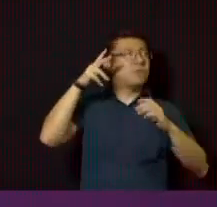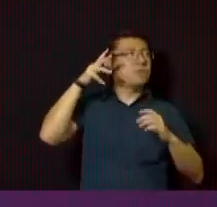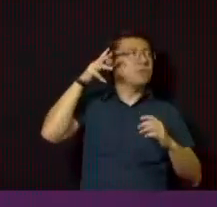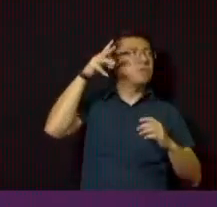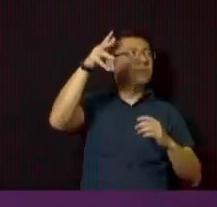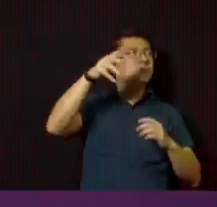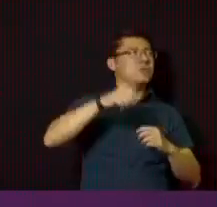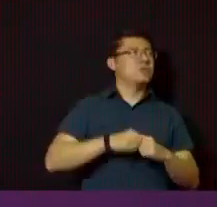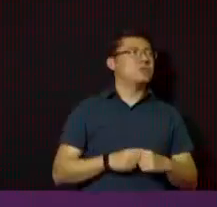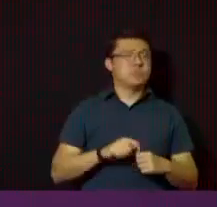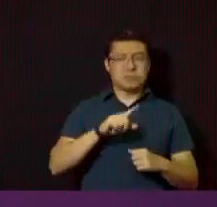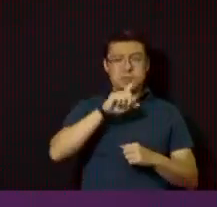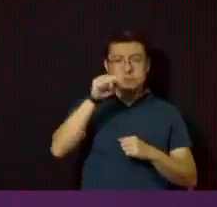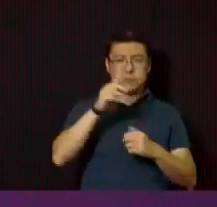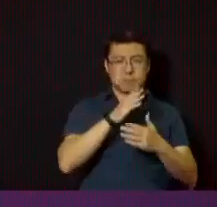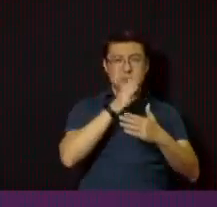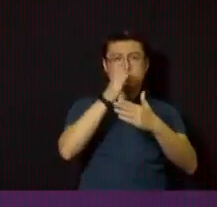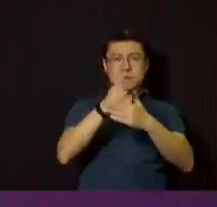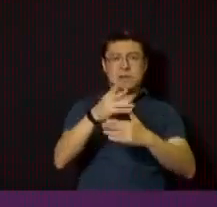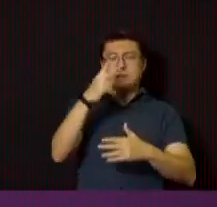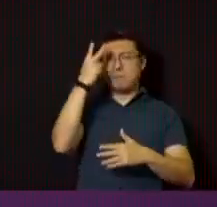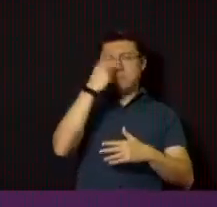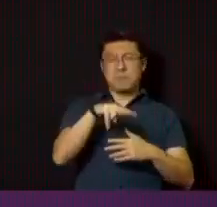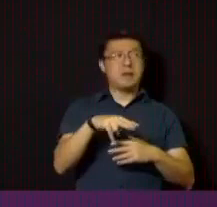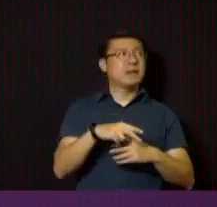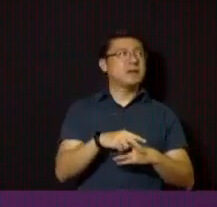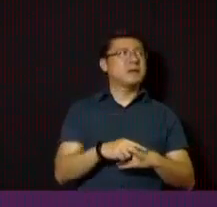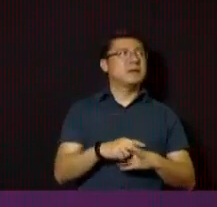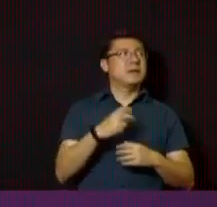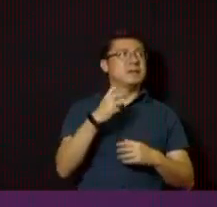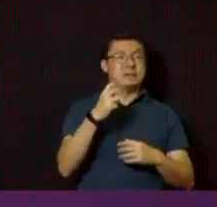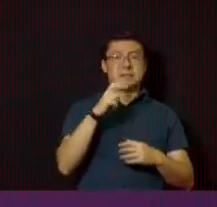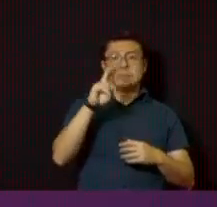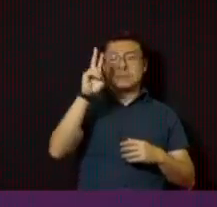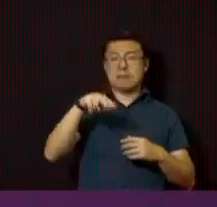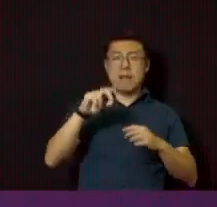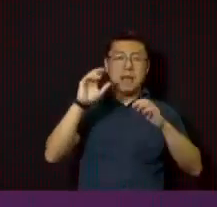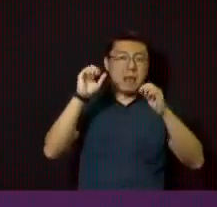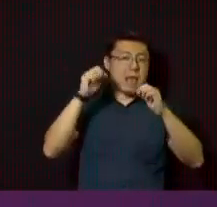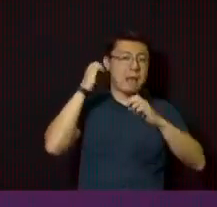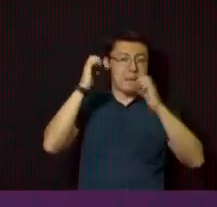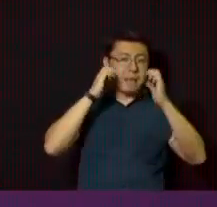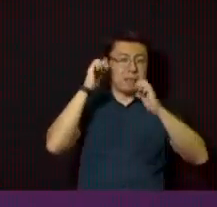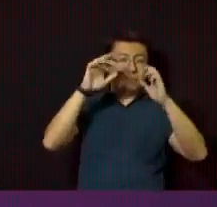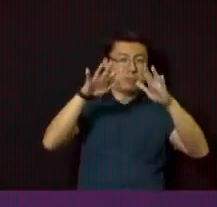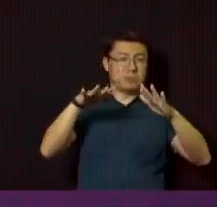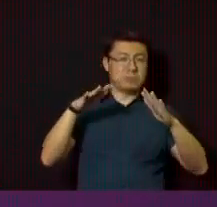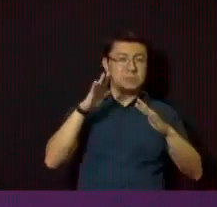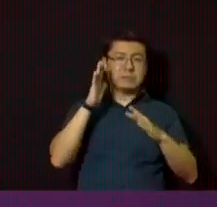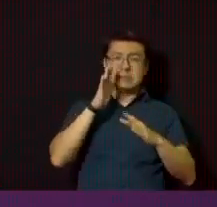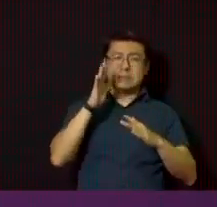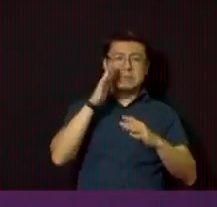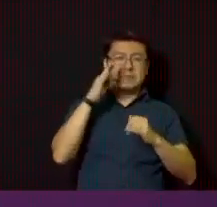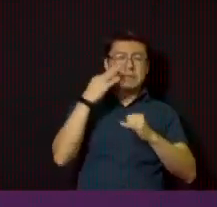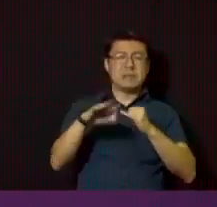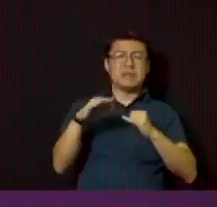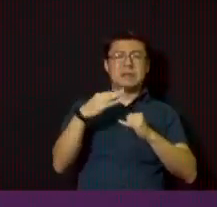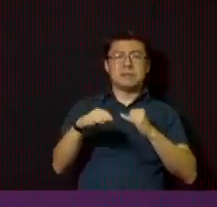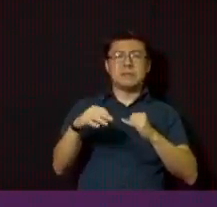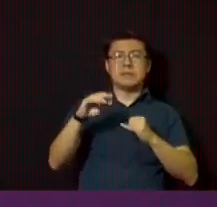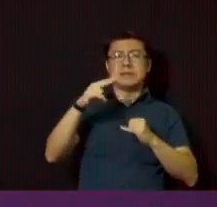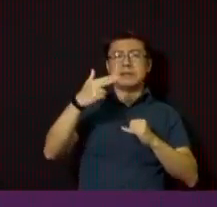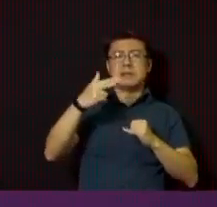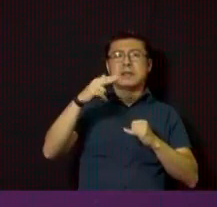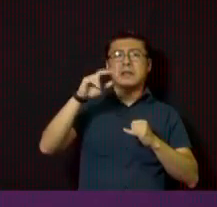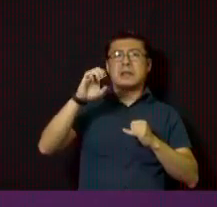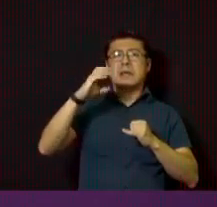yo llego a México, pues ya después de casi terminando ya el evento, le digo a Héctor: Héctor, no he visto nada del